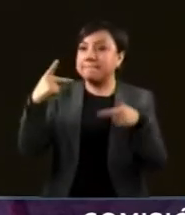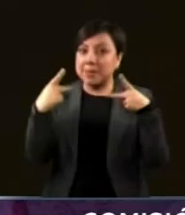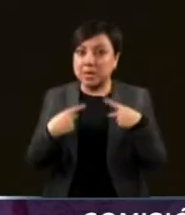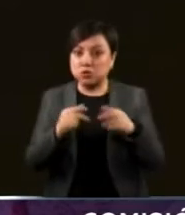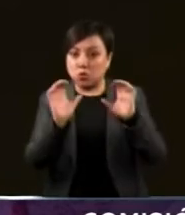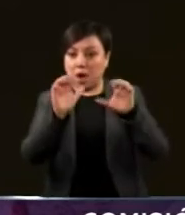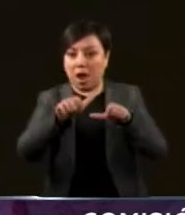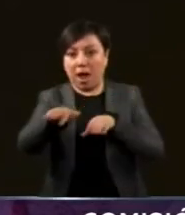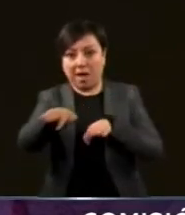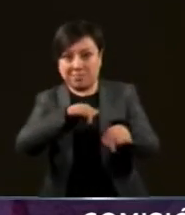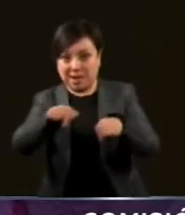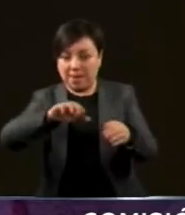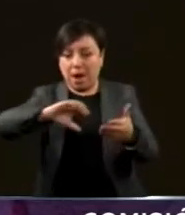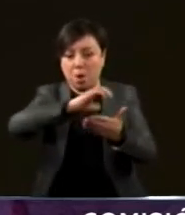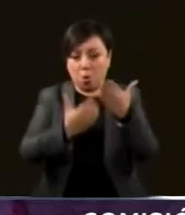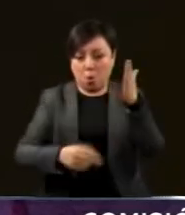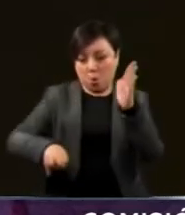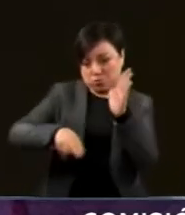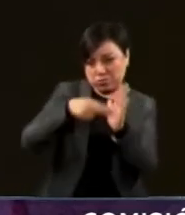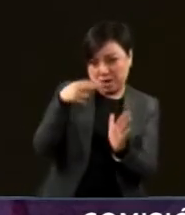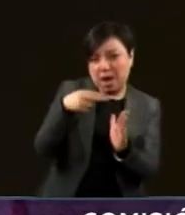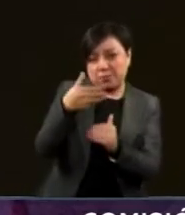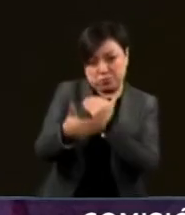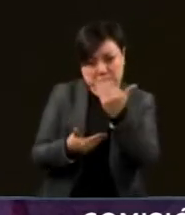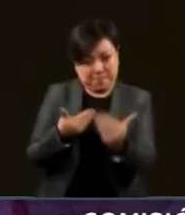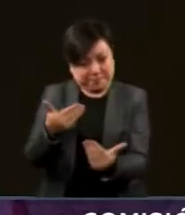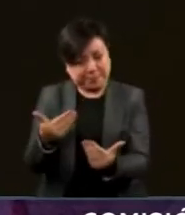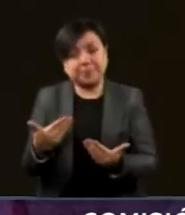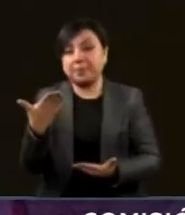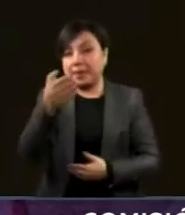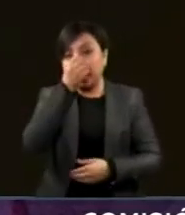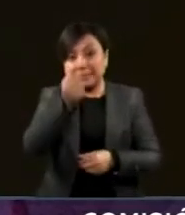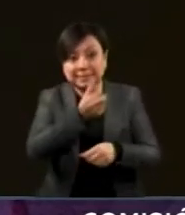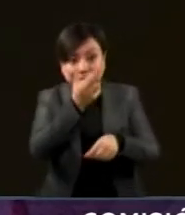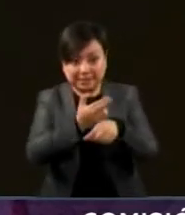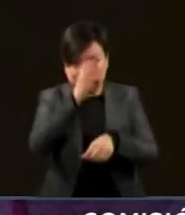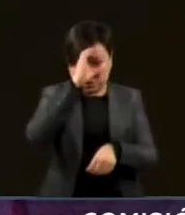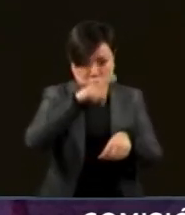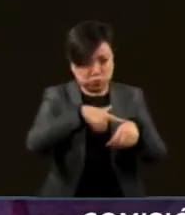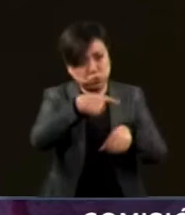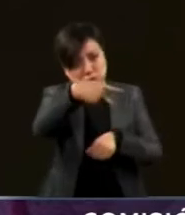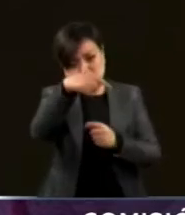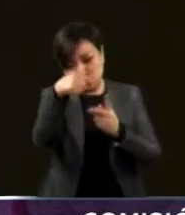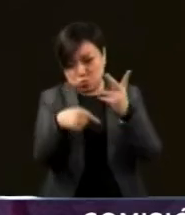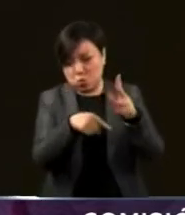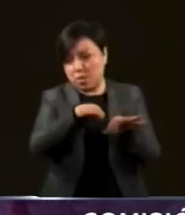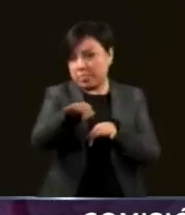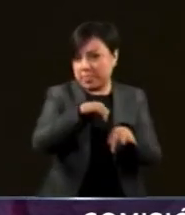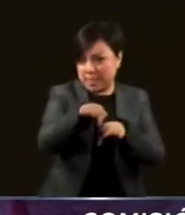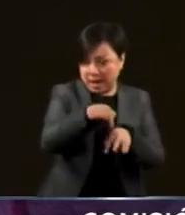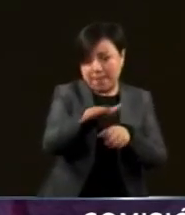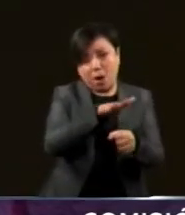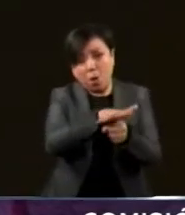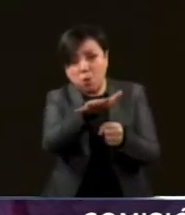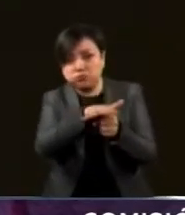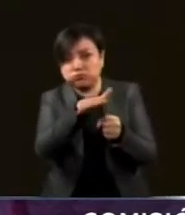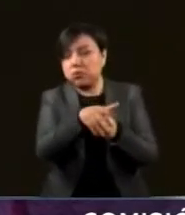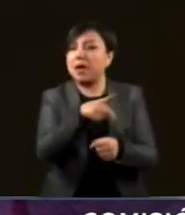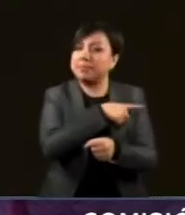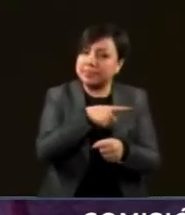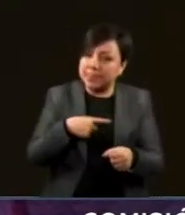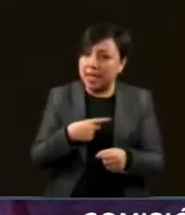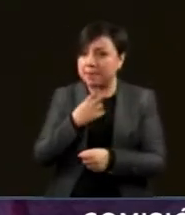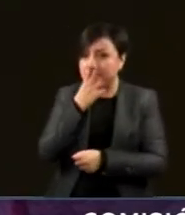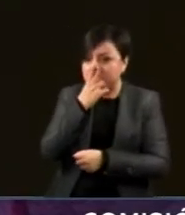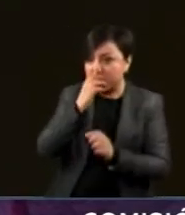el cumplimiento de sus fines. La Secretaría de Cultura tiene entre sus obligaciones el despacho de conservar,